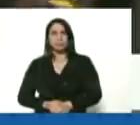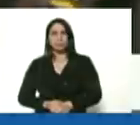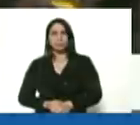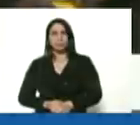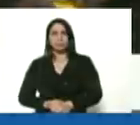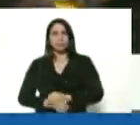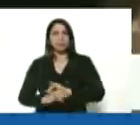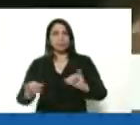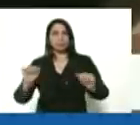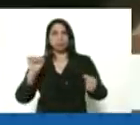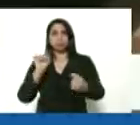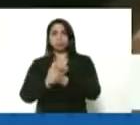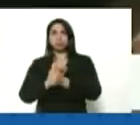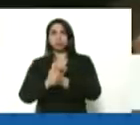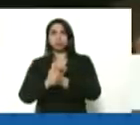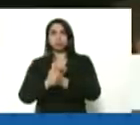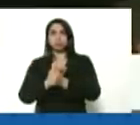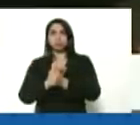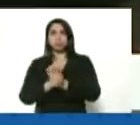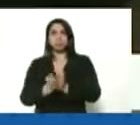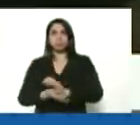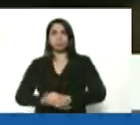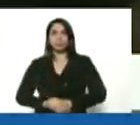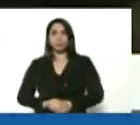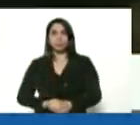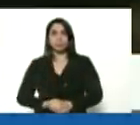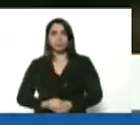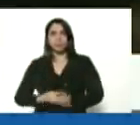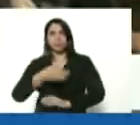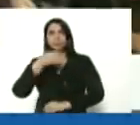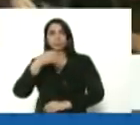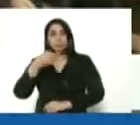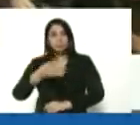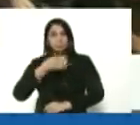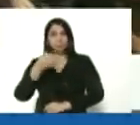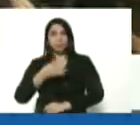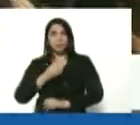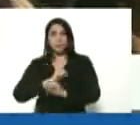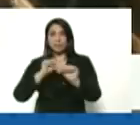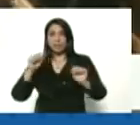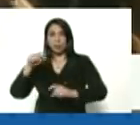Han sido capturados en la tarde, en la mañana de hoy,